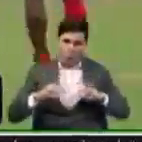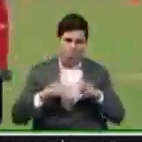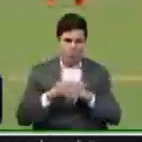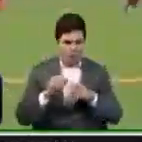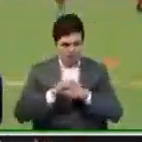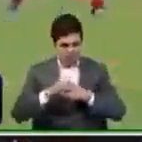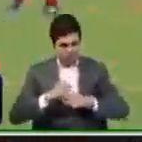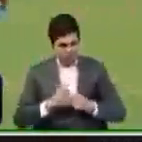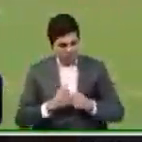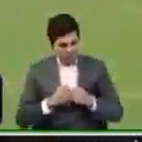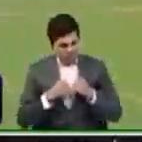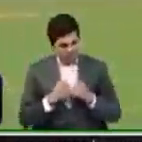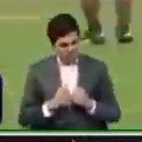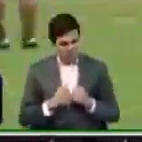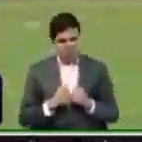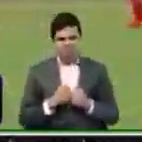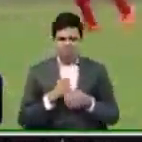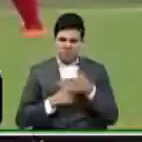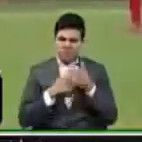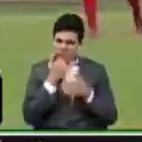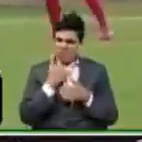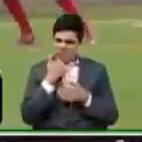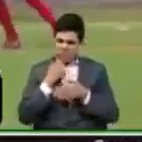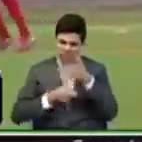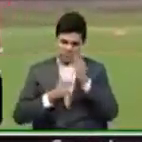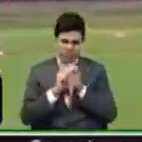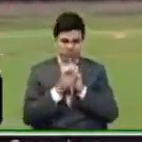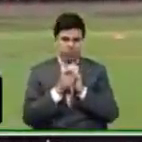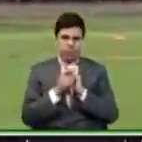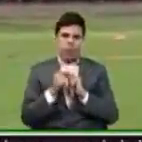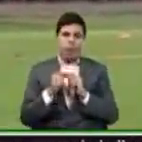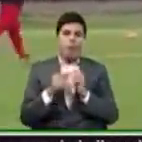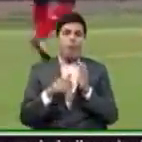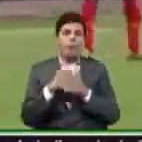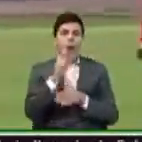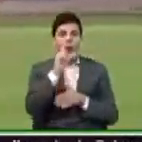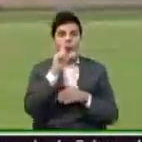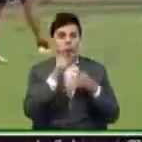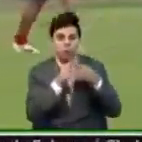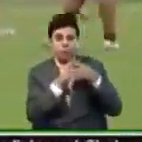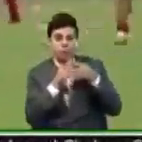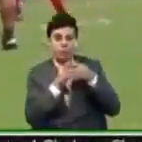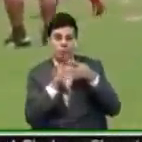afugias que nos rodean, ¿no? La liga comenzará la primera semana de julio, una vez finalice la Copa América.